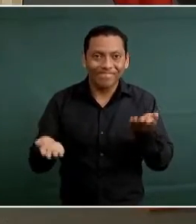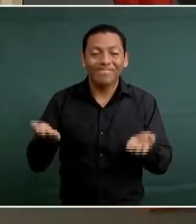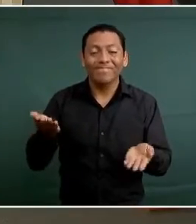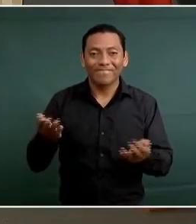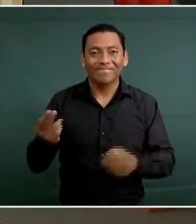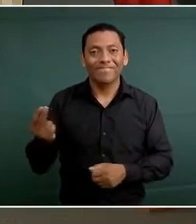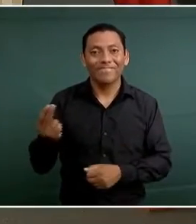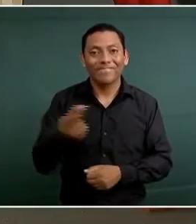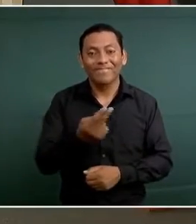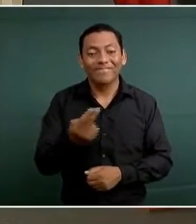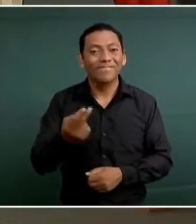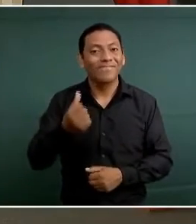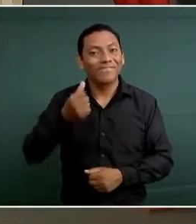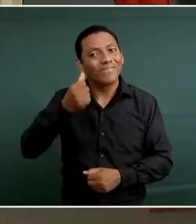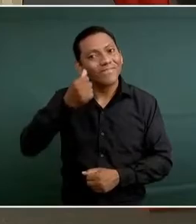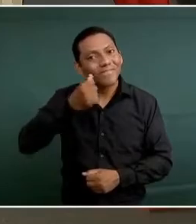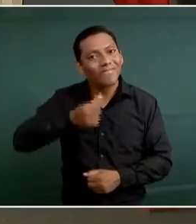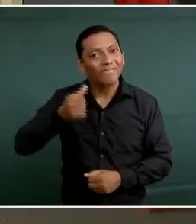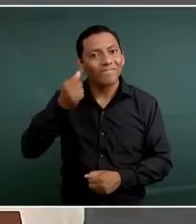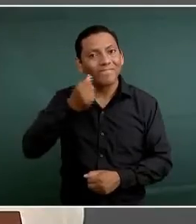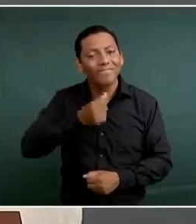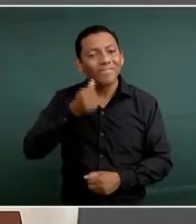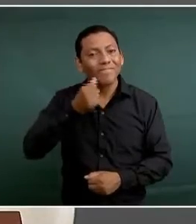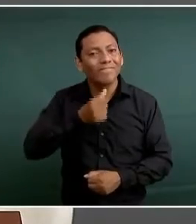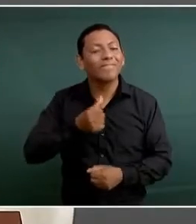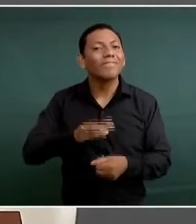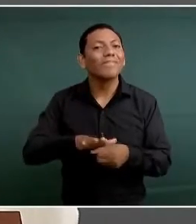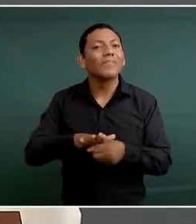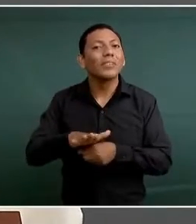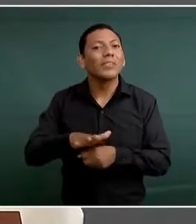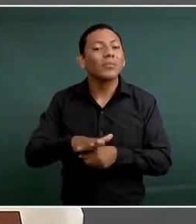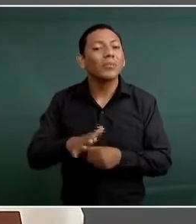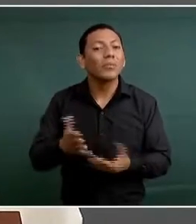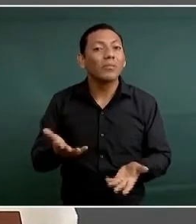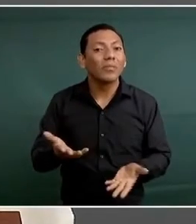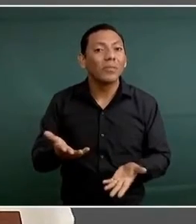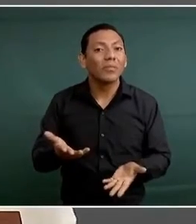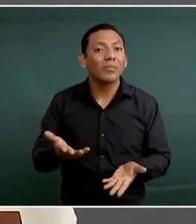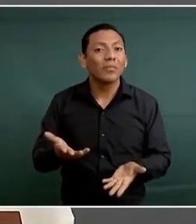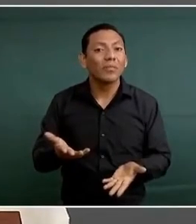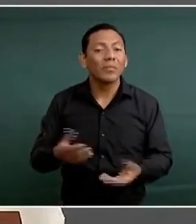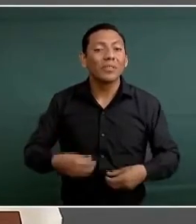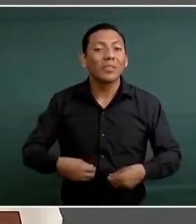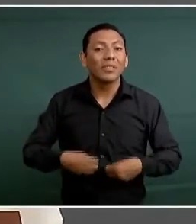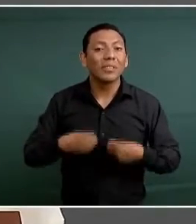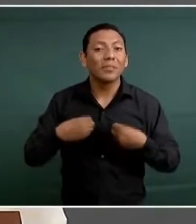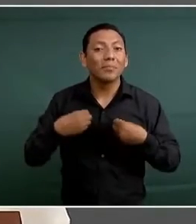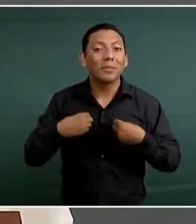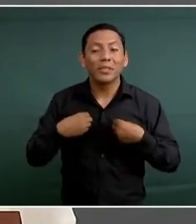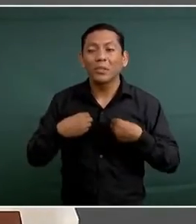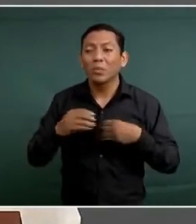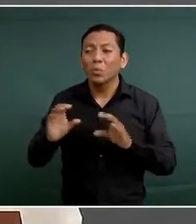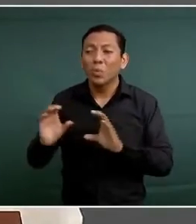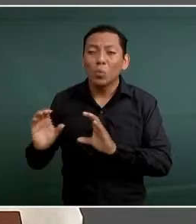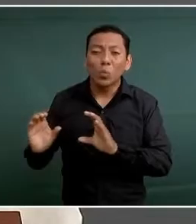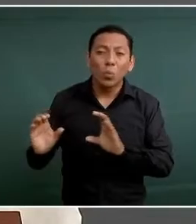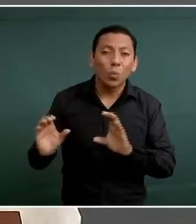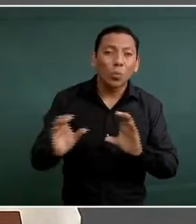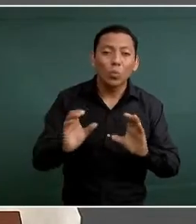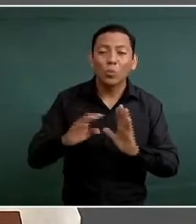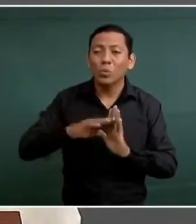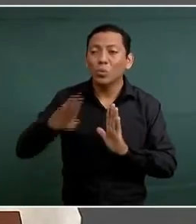poniendo siempre por delante el que no se pierdan vidas humanas está